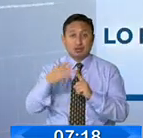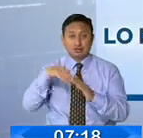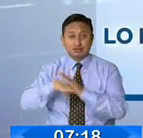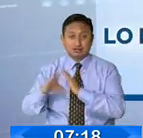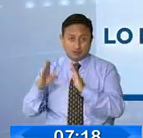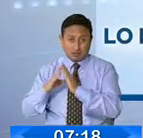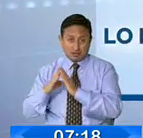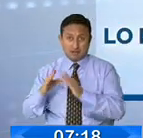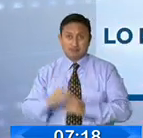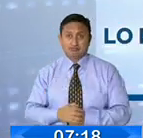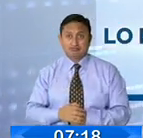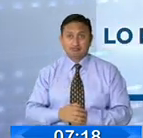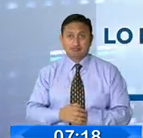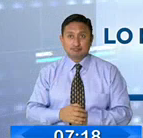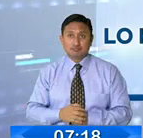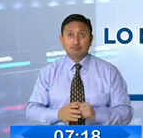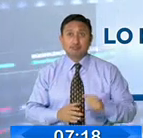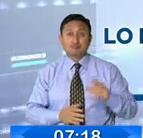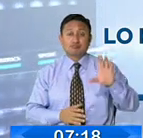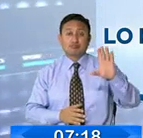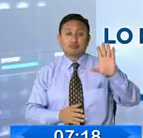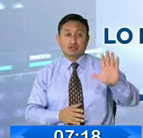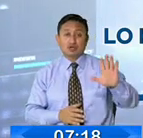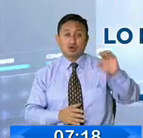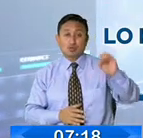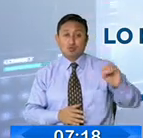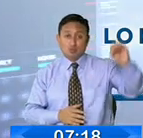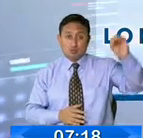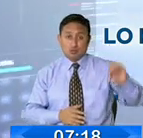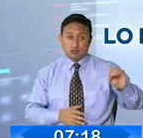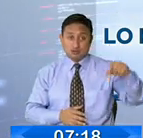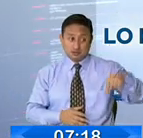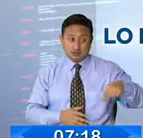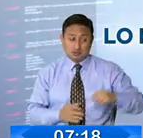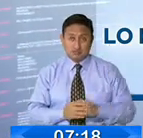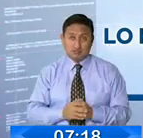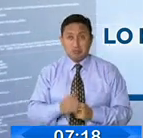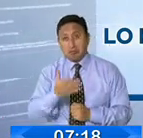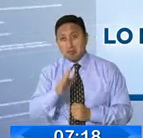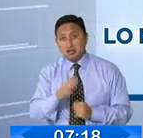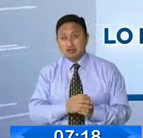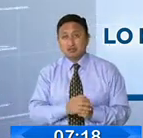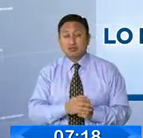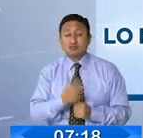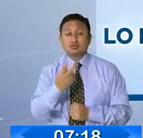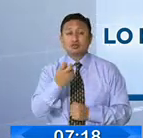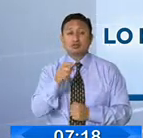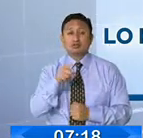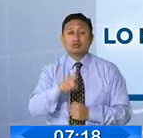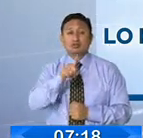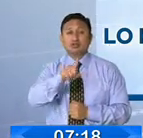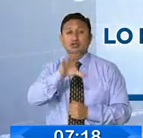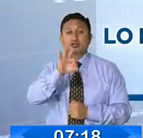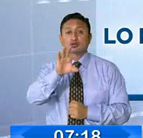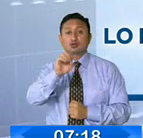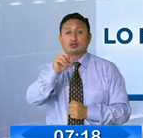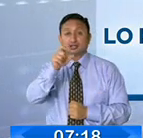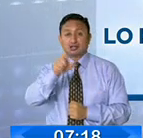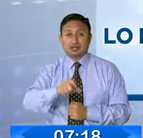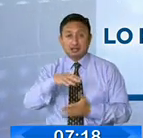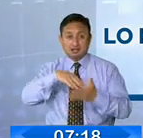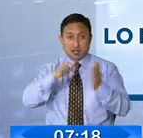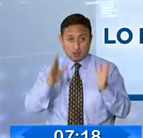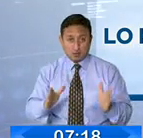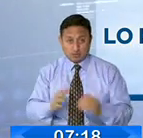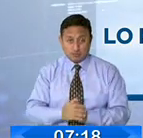casa, mientras que el otro 5%, que equivale a 12.190 aspirantes,